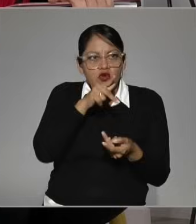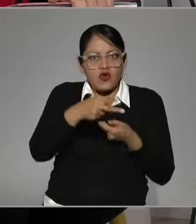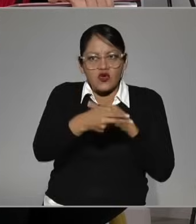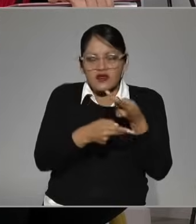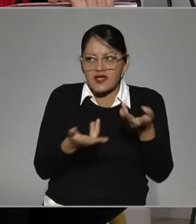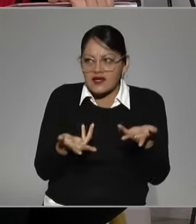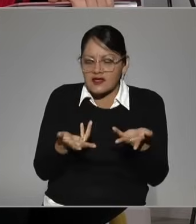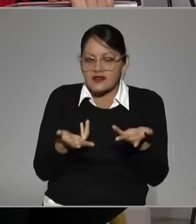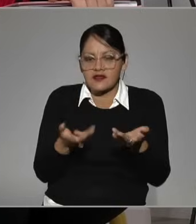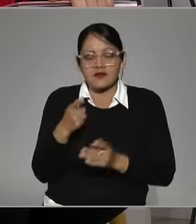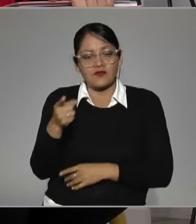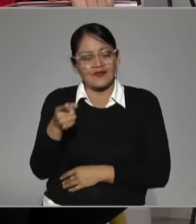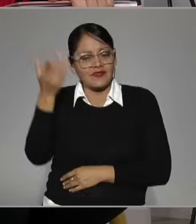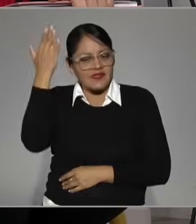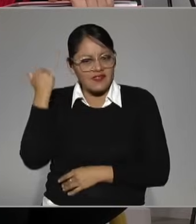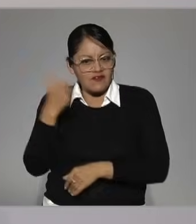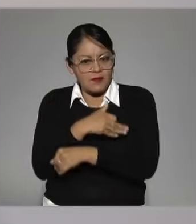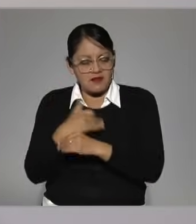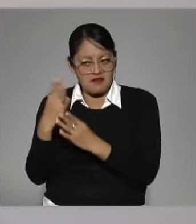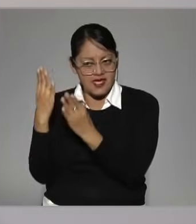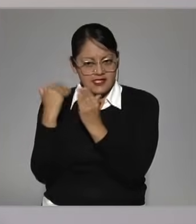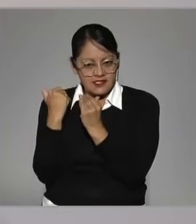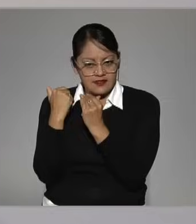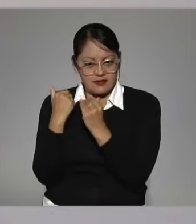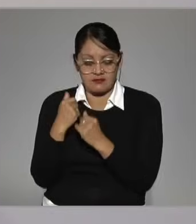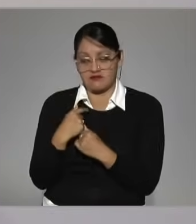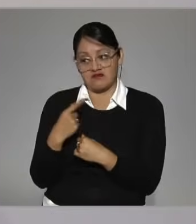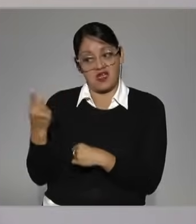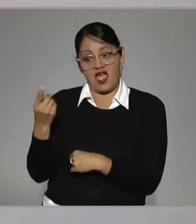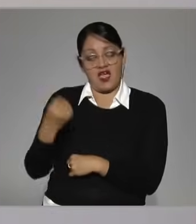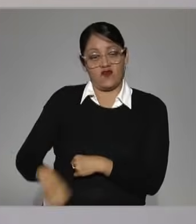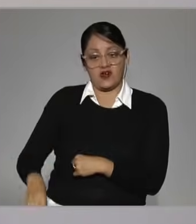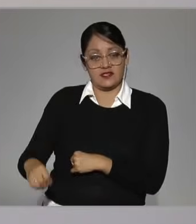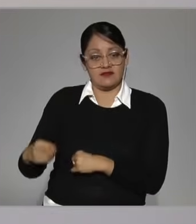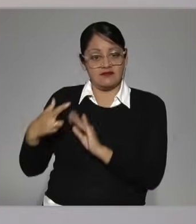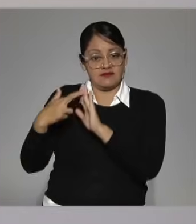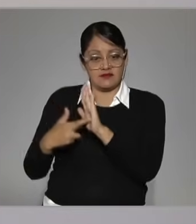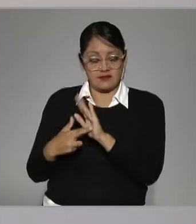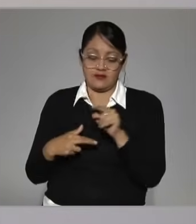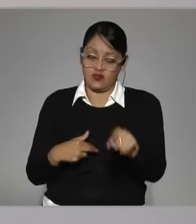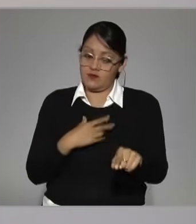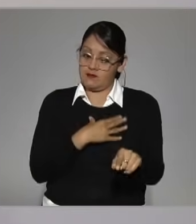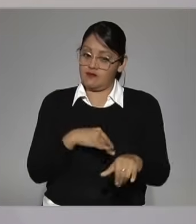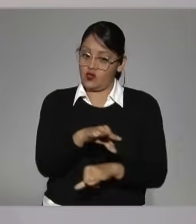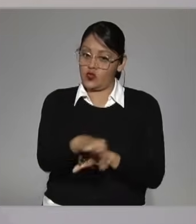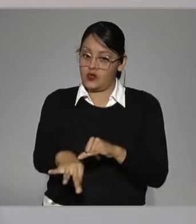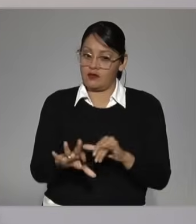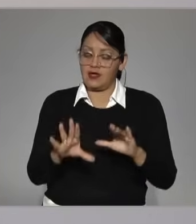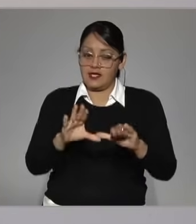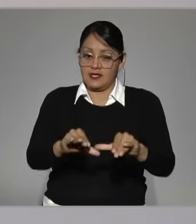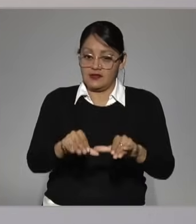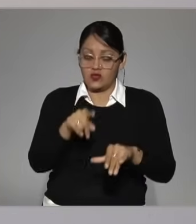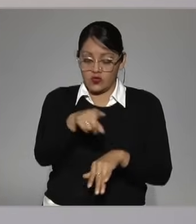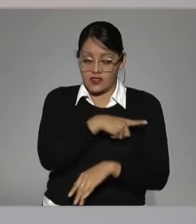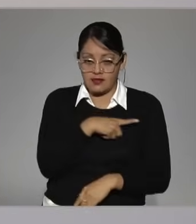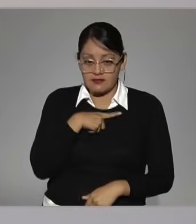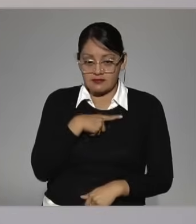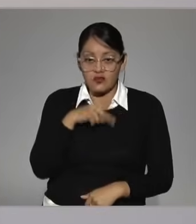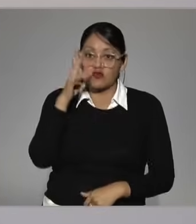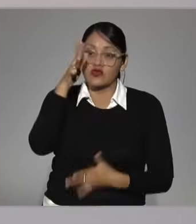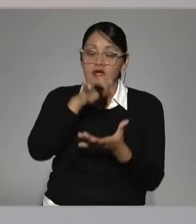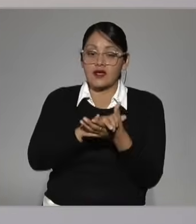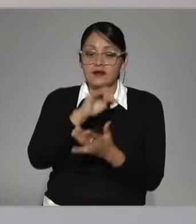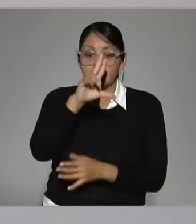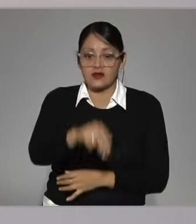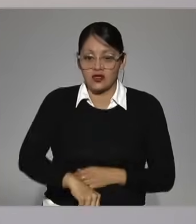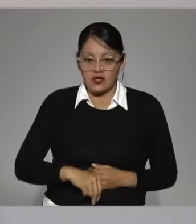así nos educaron en la familia y tú eres el hijo menor y por lo tanto tienes que quedarte a cuidar a los abuelos y no te vas a poder casar. No